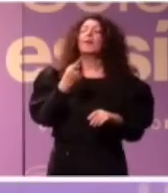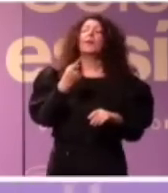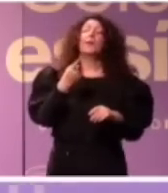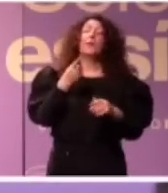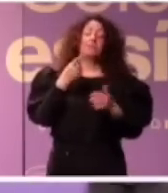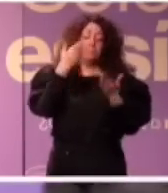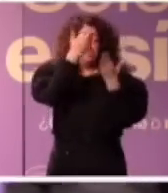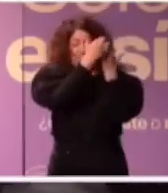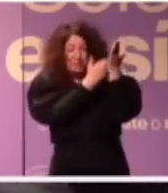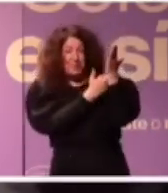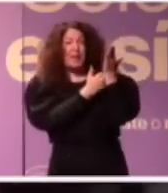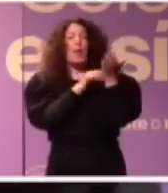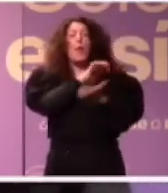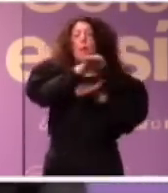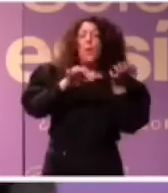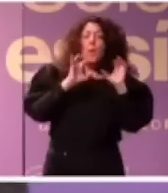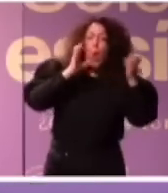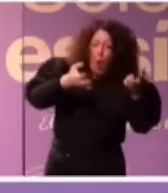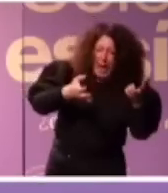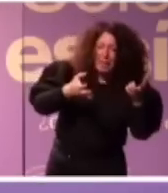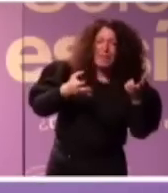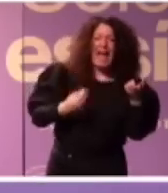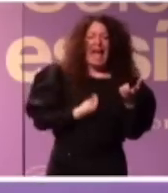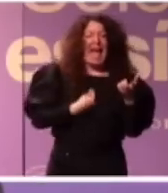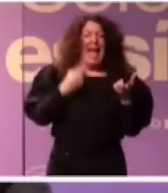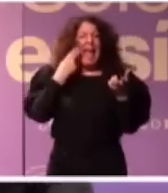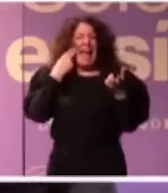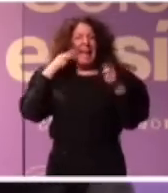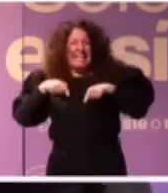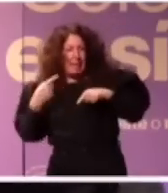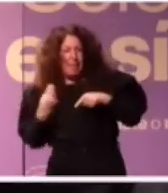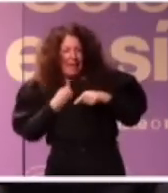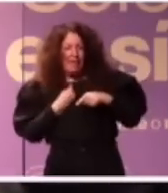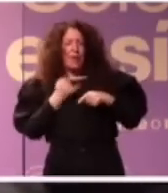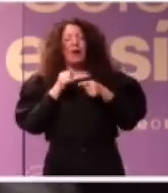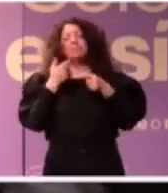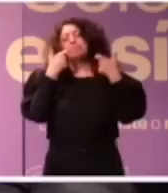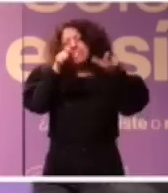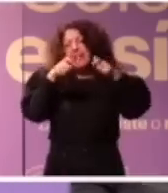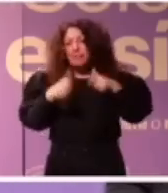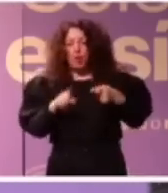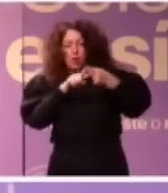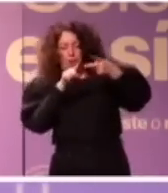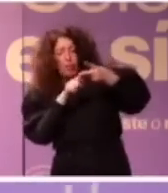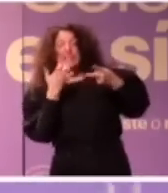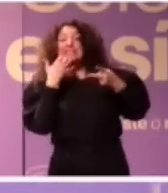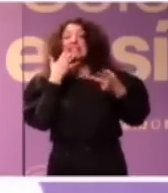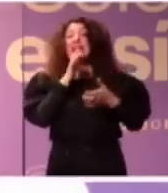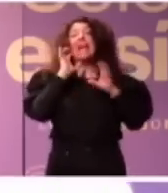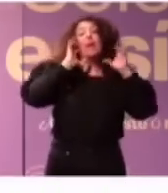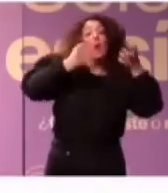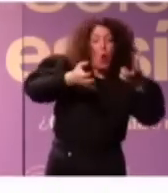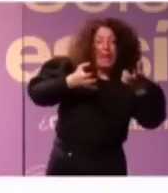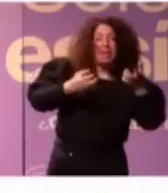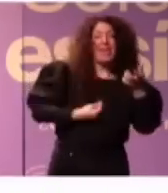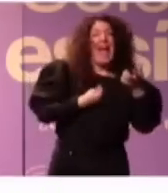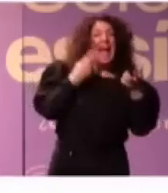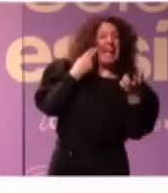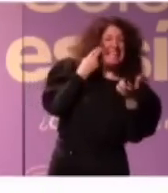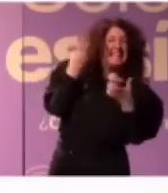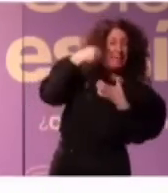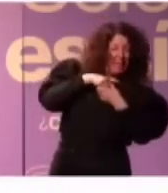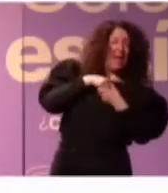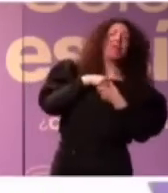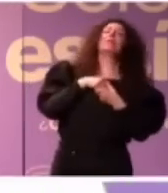intimidación había dos tipos penales. Uno, si había violencia o intimidación, que era agresión sexual, y